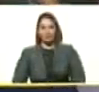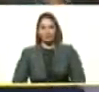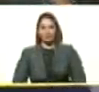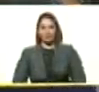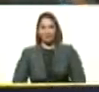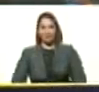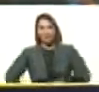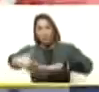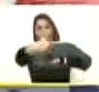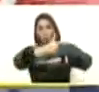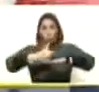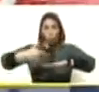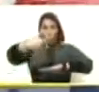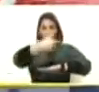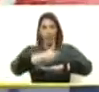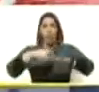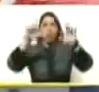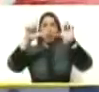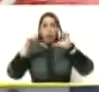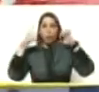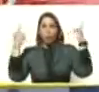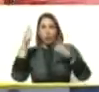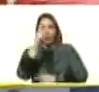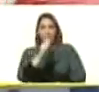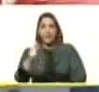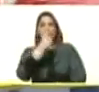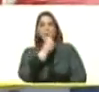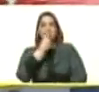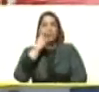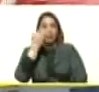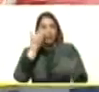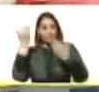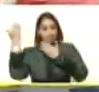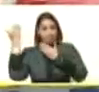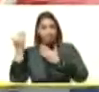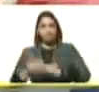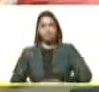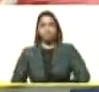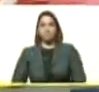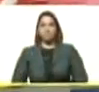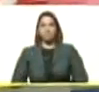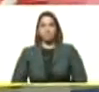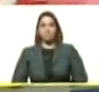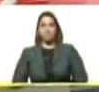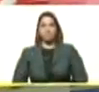Al gobernador de La Guaira, Alejandro Terán.